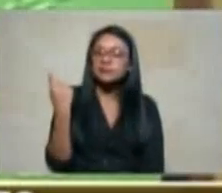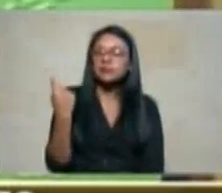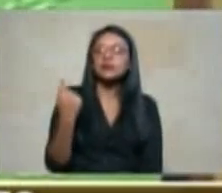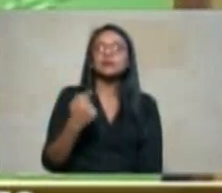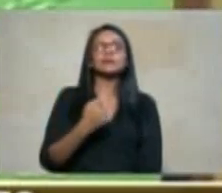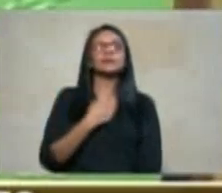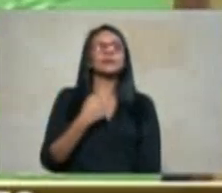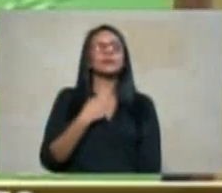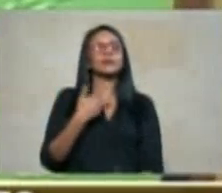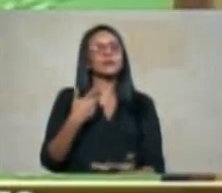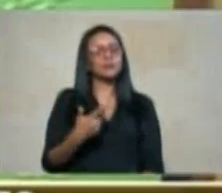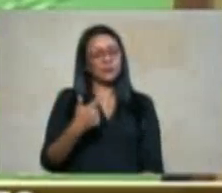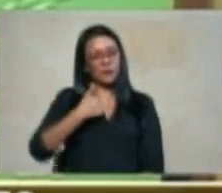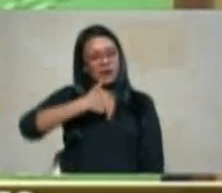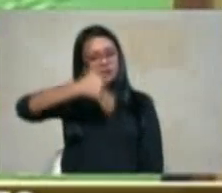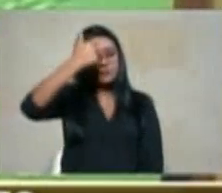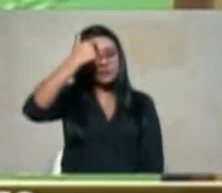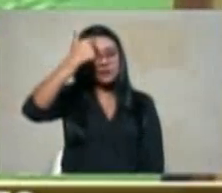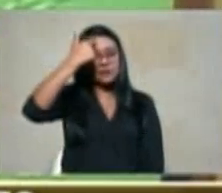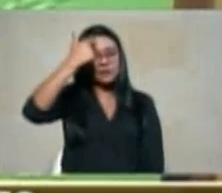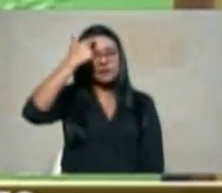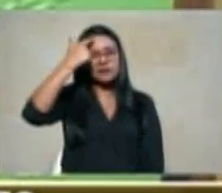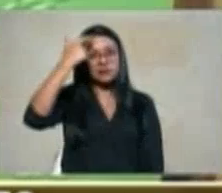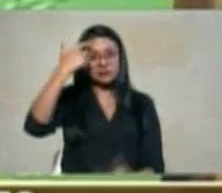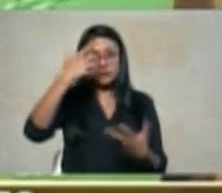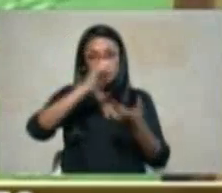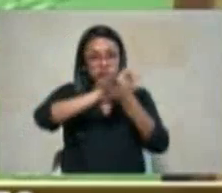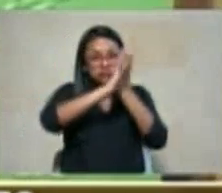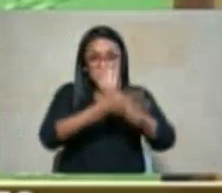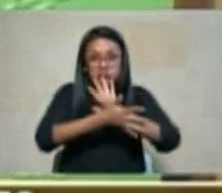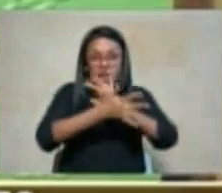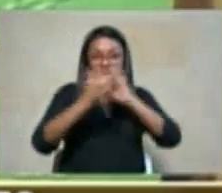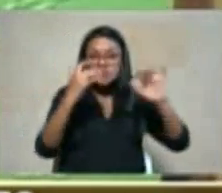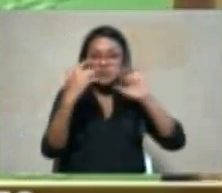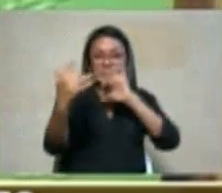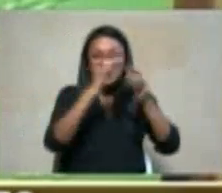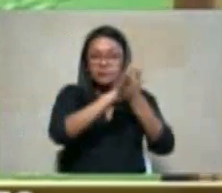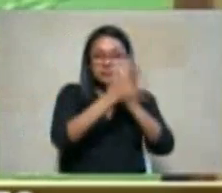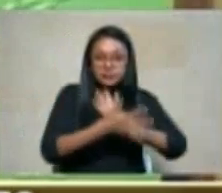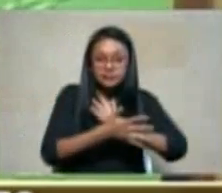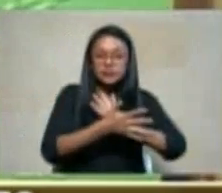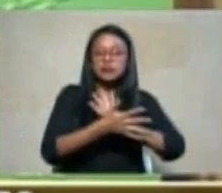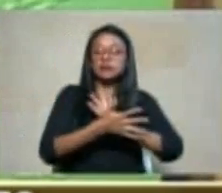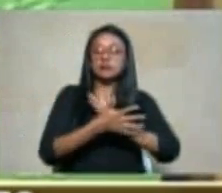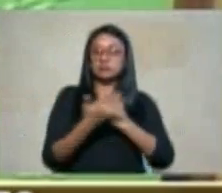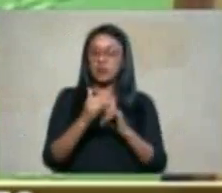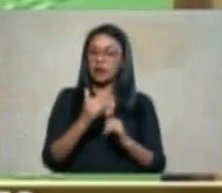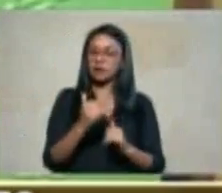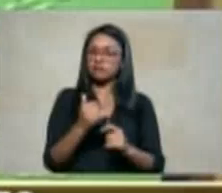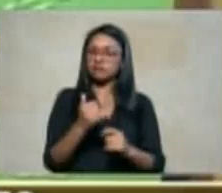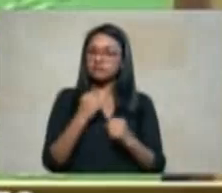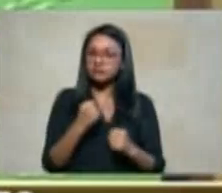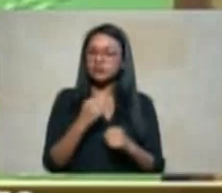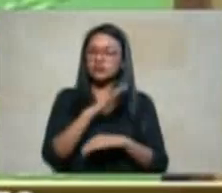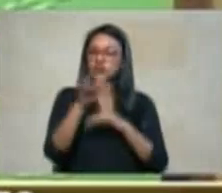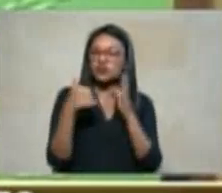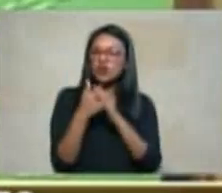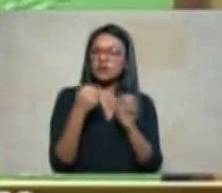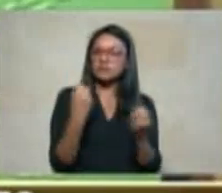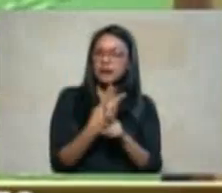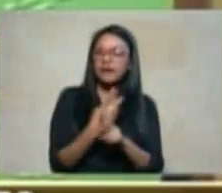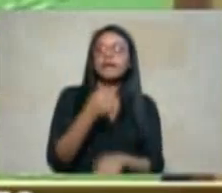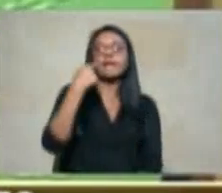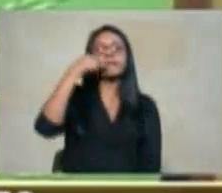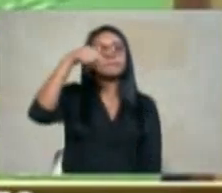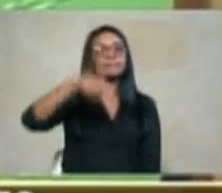soy del pensamiento de que si queremos acabar todas las guerras y por lo menos enfrentar todos los conflictos.